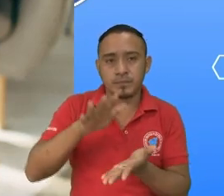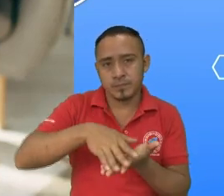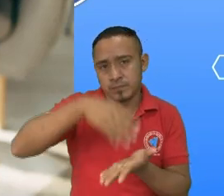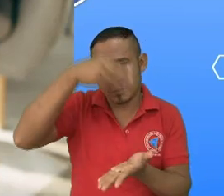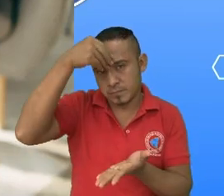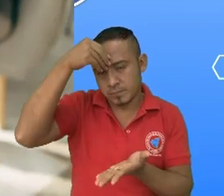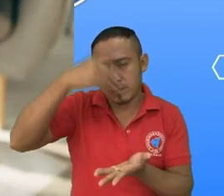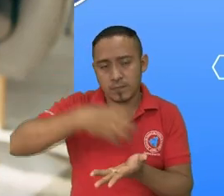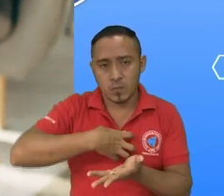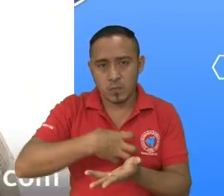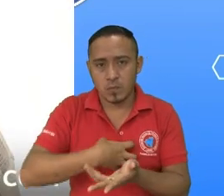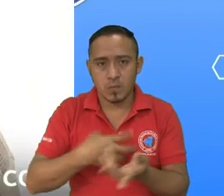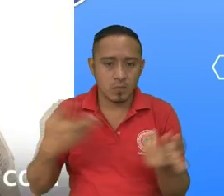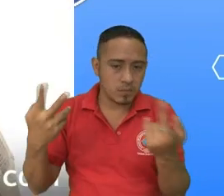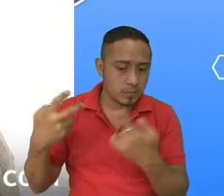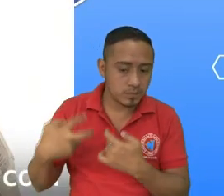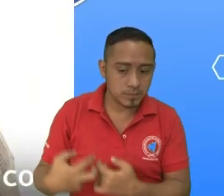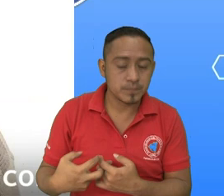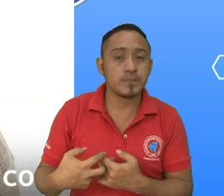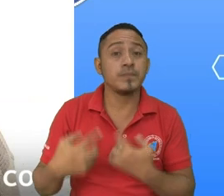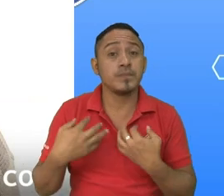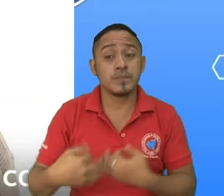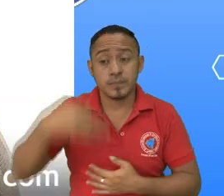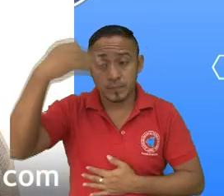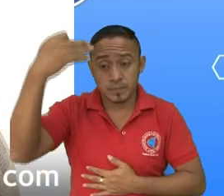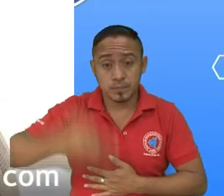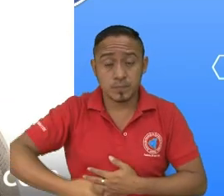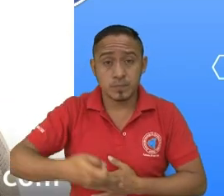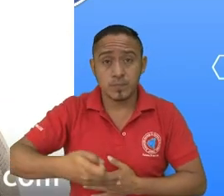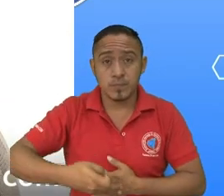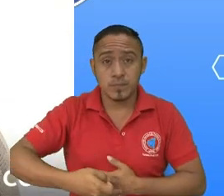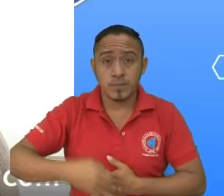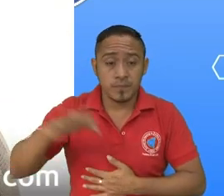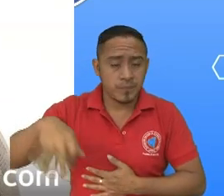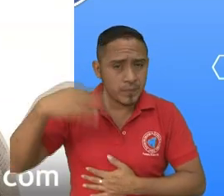aprender a valorarse y estar seguro y